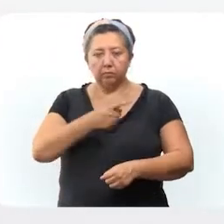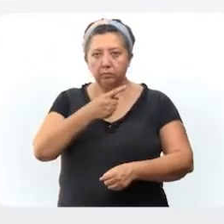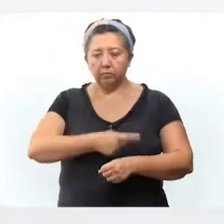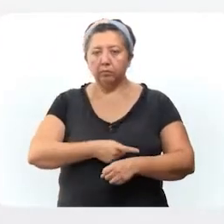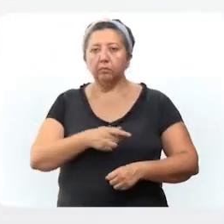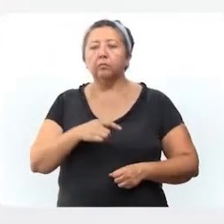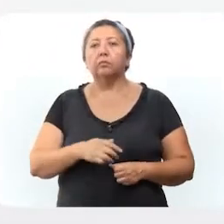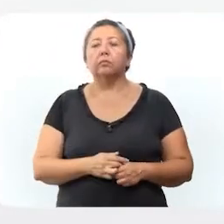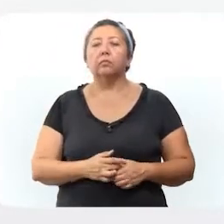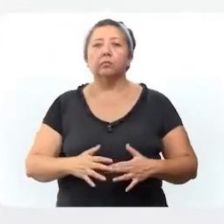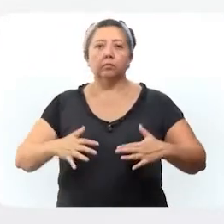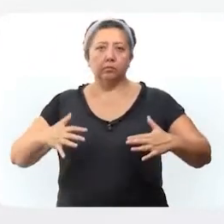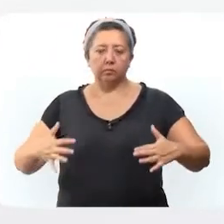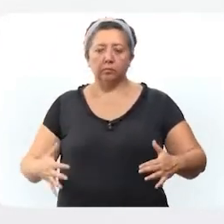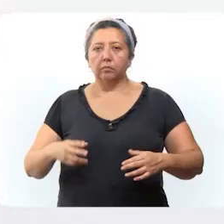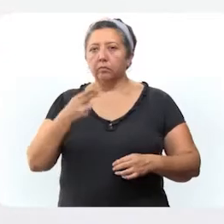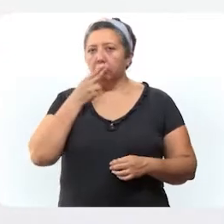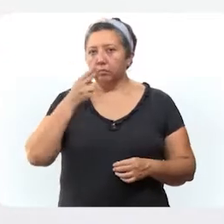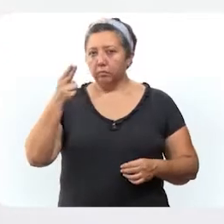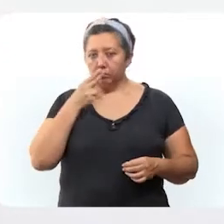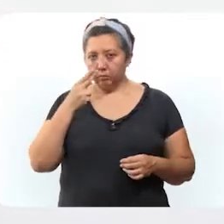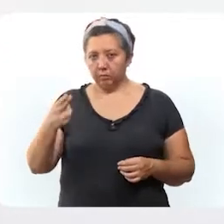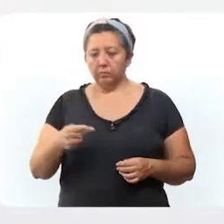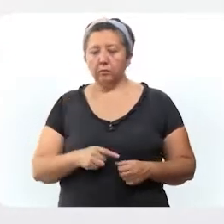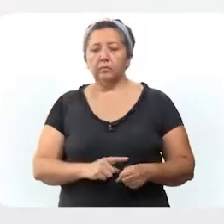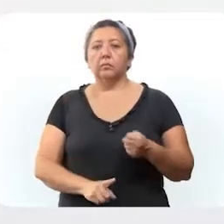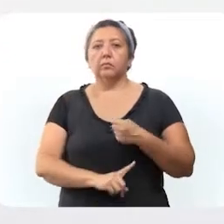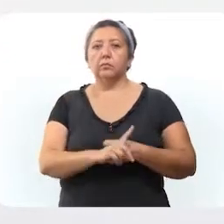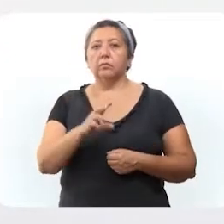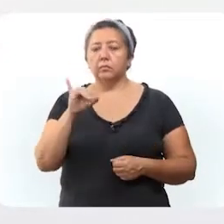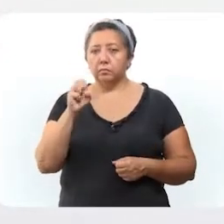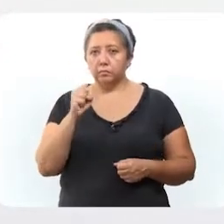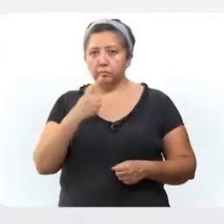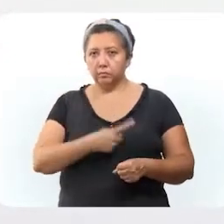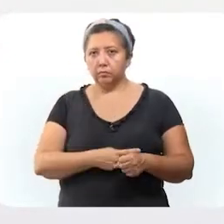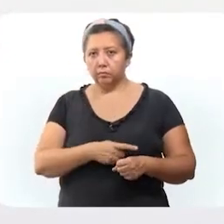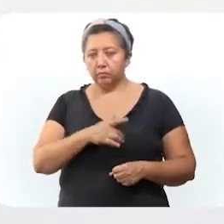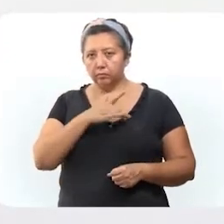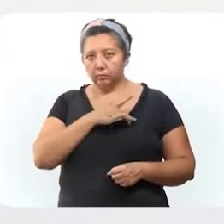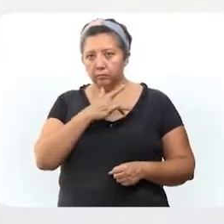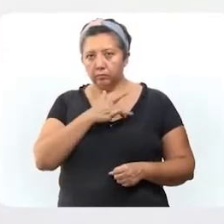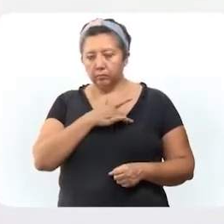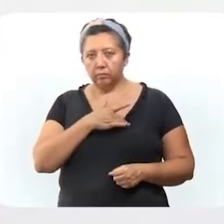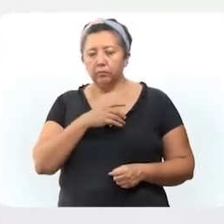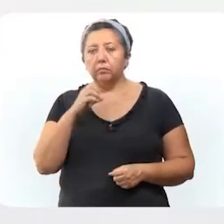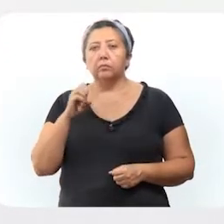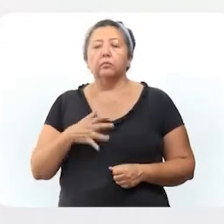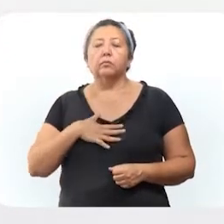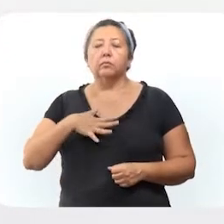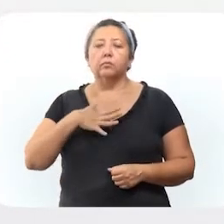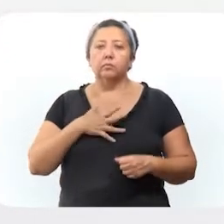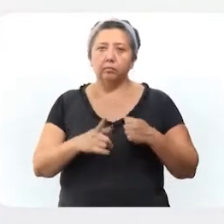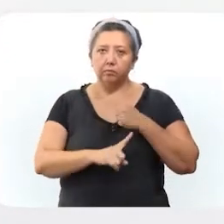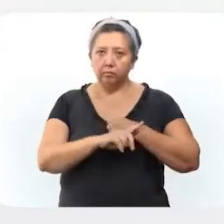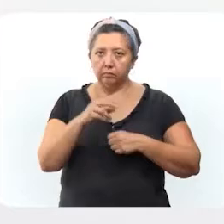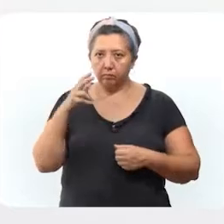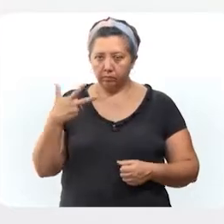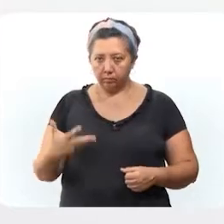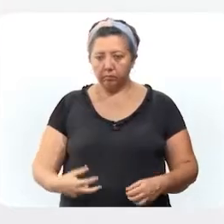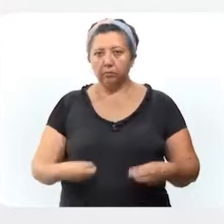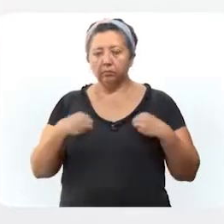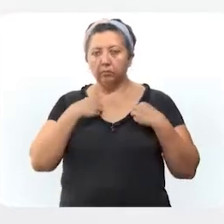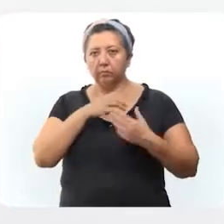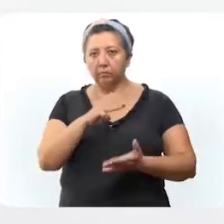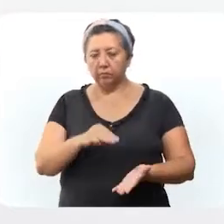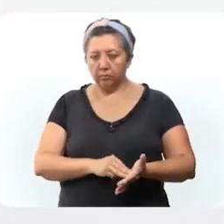hipertensión arterial, obesidad, tabaquismo, inmunosupresión, enfermedad cardiovascular y EPOC. 8 residían